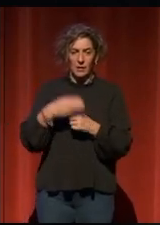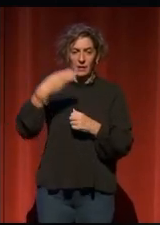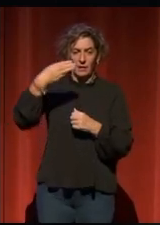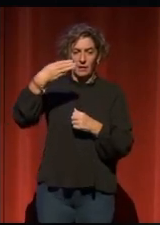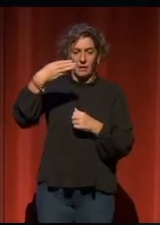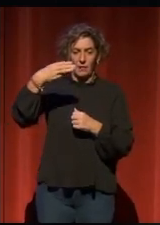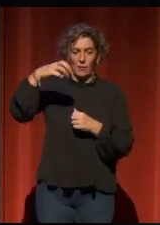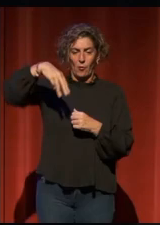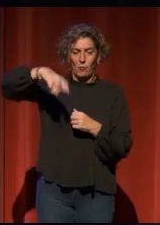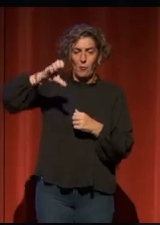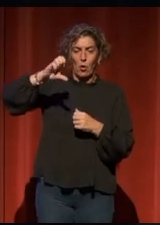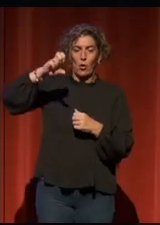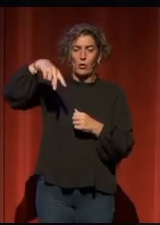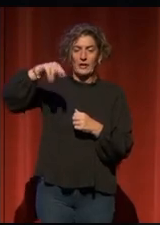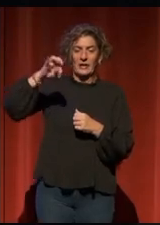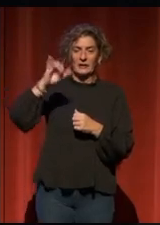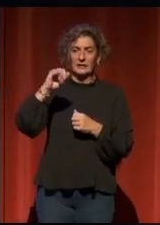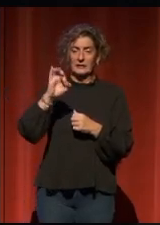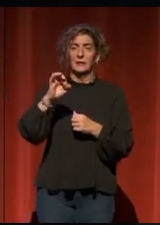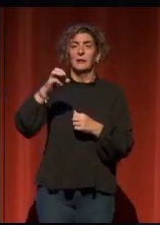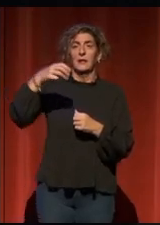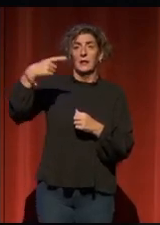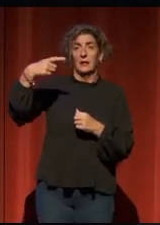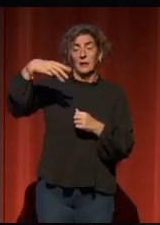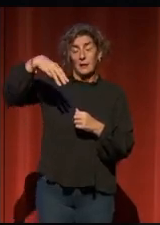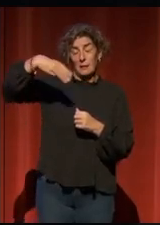Bacon, Girolamo, Cardano,